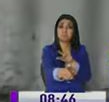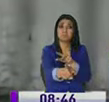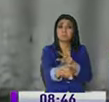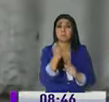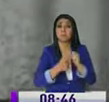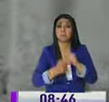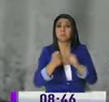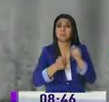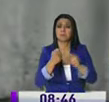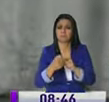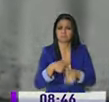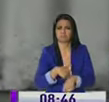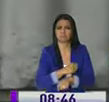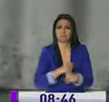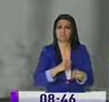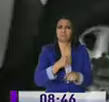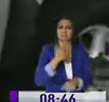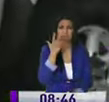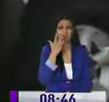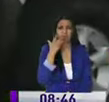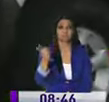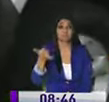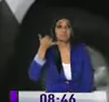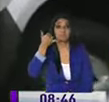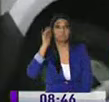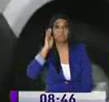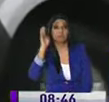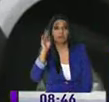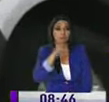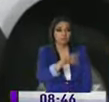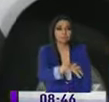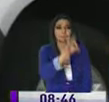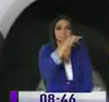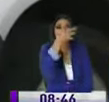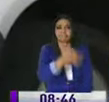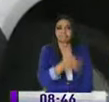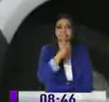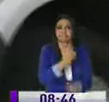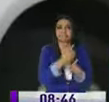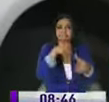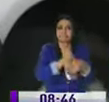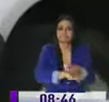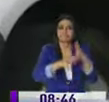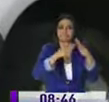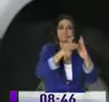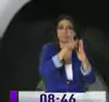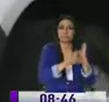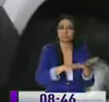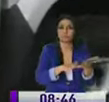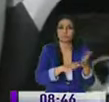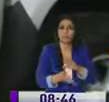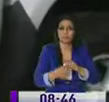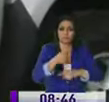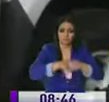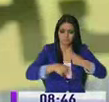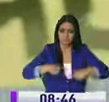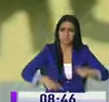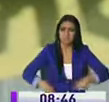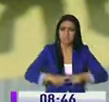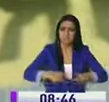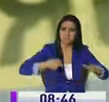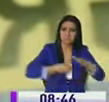al llamar a la policía pudieron comprobar que una persona se encontraba con heridas en diferentes partes del cuerpo